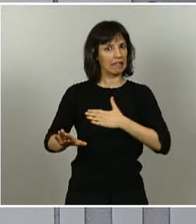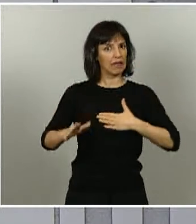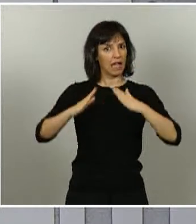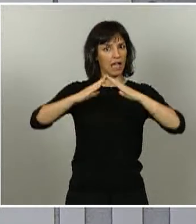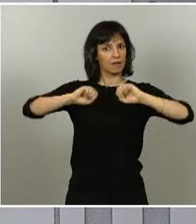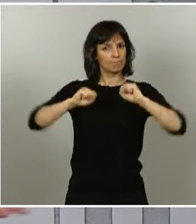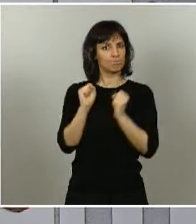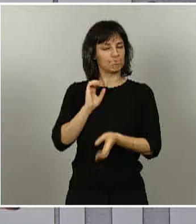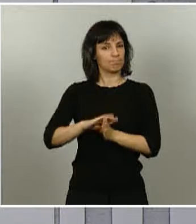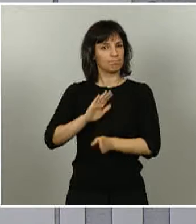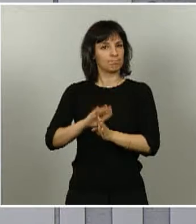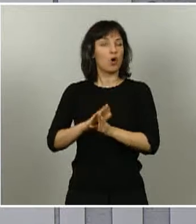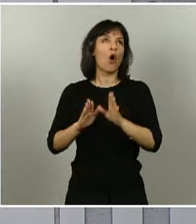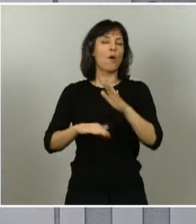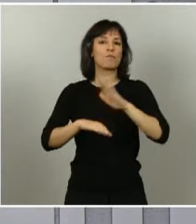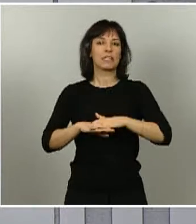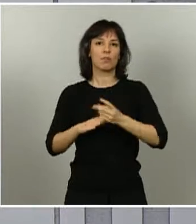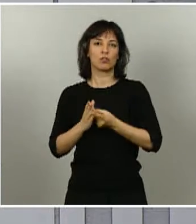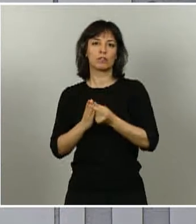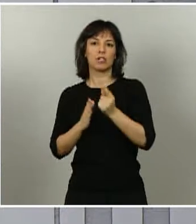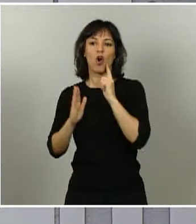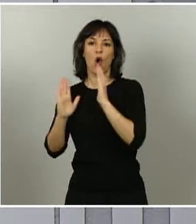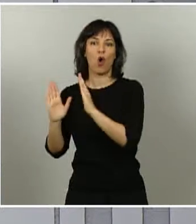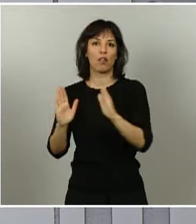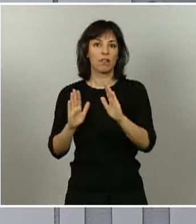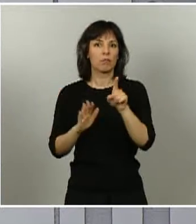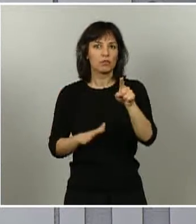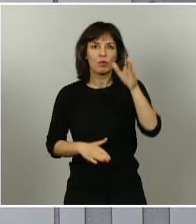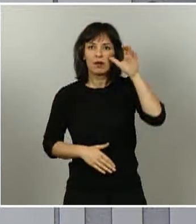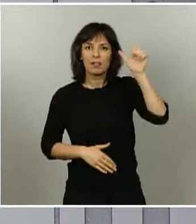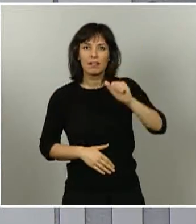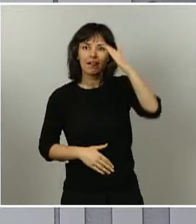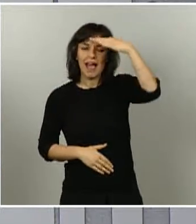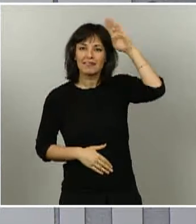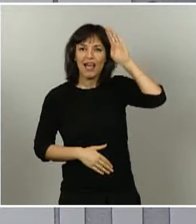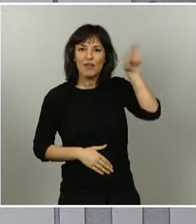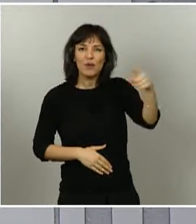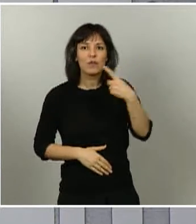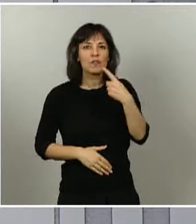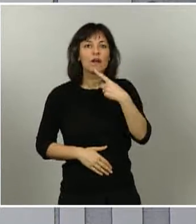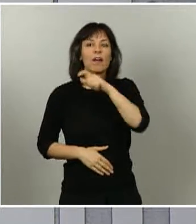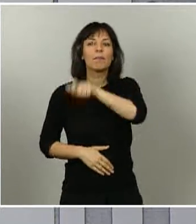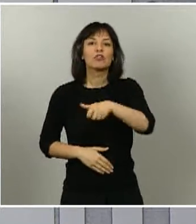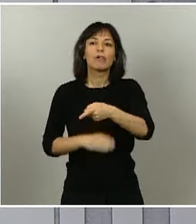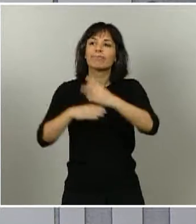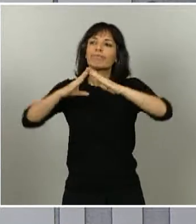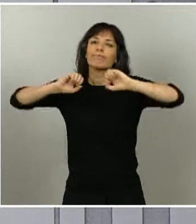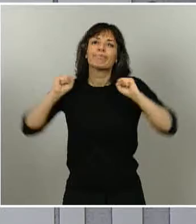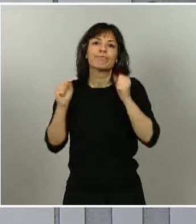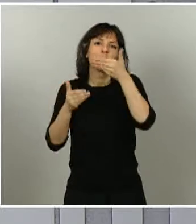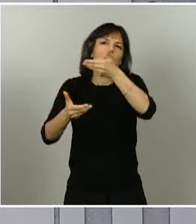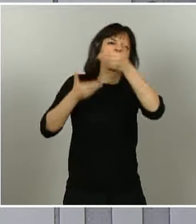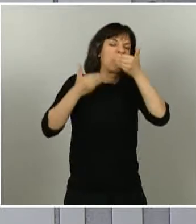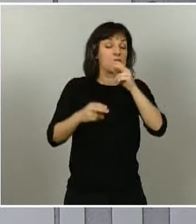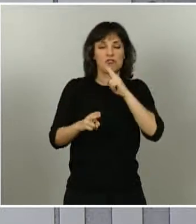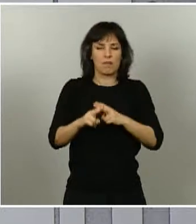salida ordenada, pero escucharon ustedes al señor Casado hablar de que teníamos a los ciudadanos encerrados o secuestrados. No sé exactamente qué expresión